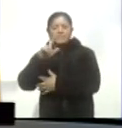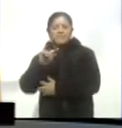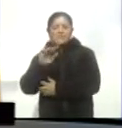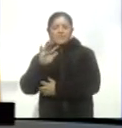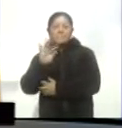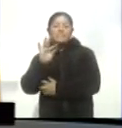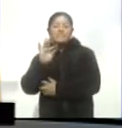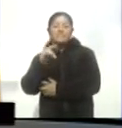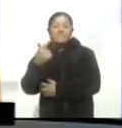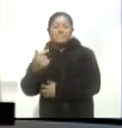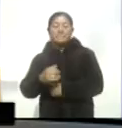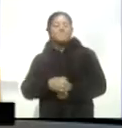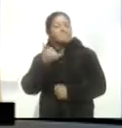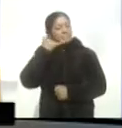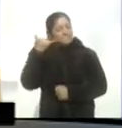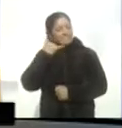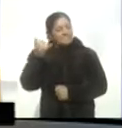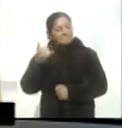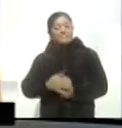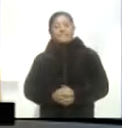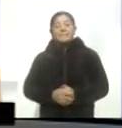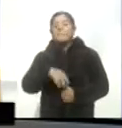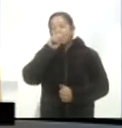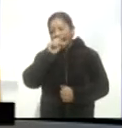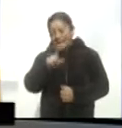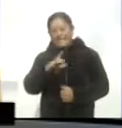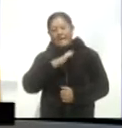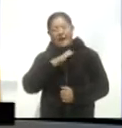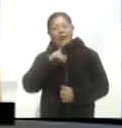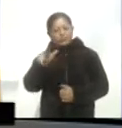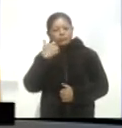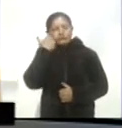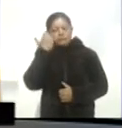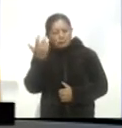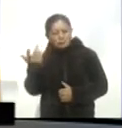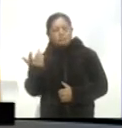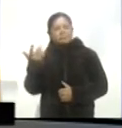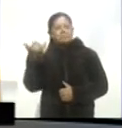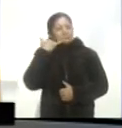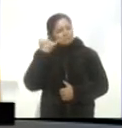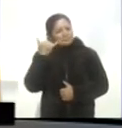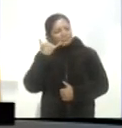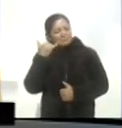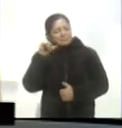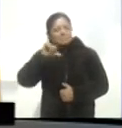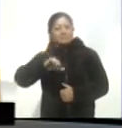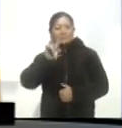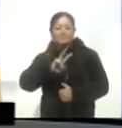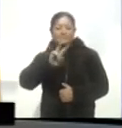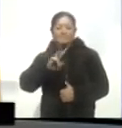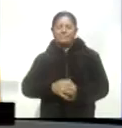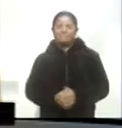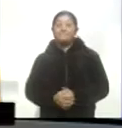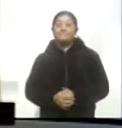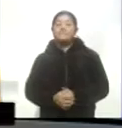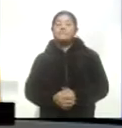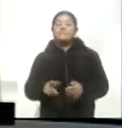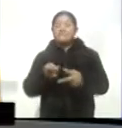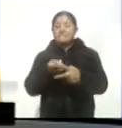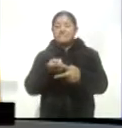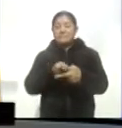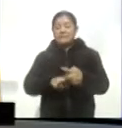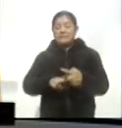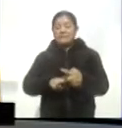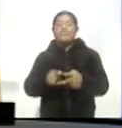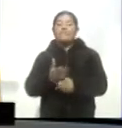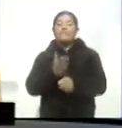46-615-47 las líneas telefónicas en donde también estamos dispuestos a escucharlo en este viernes. Vamos a empezar ya con la información,